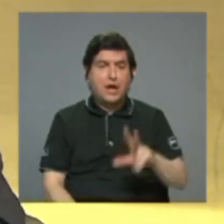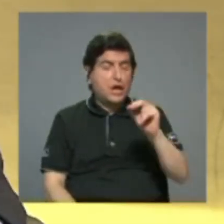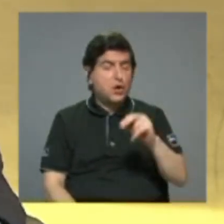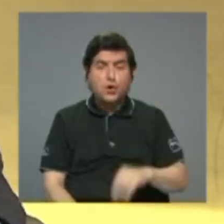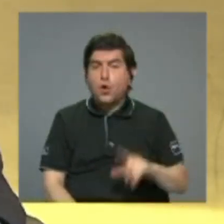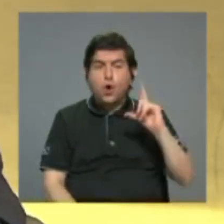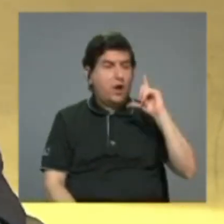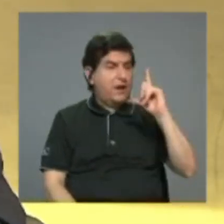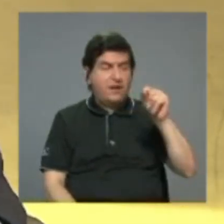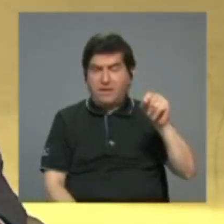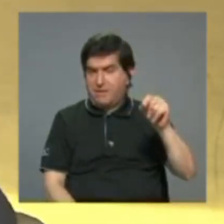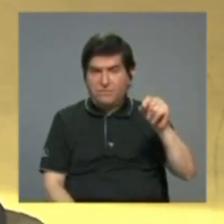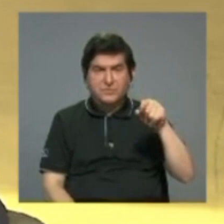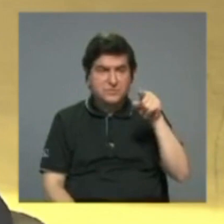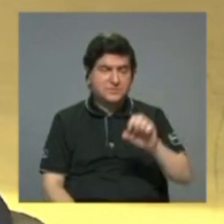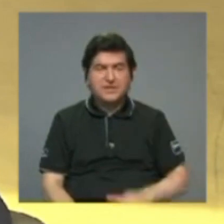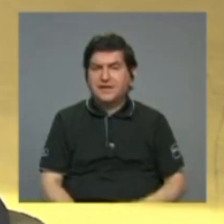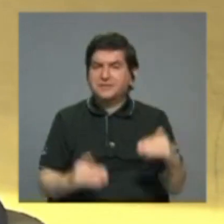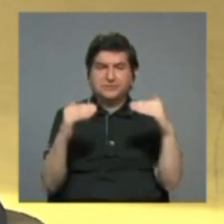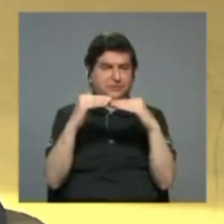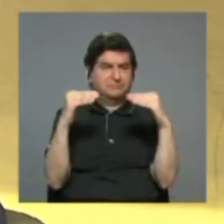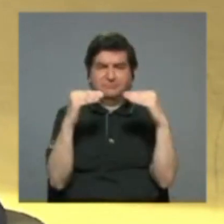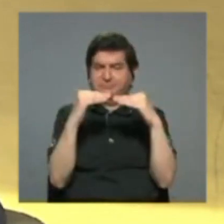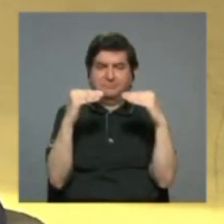de ese nivel,